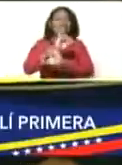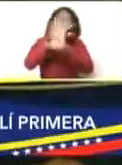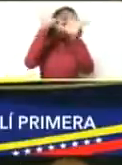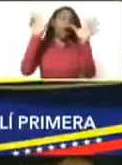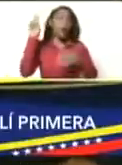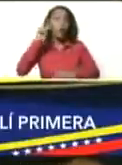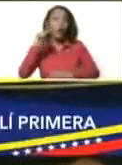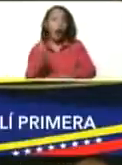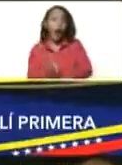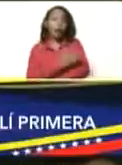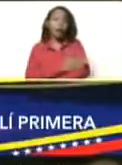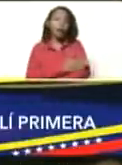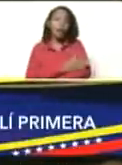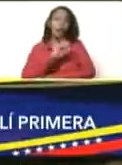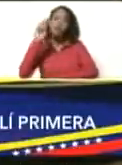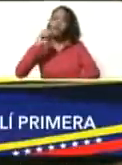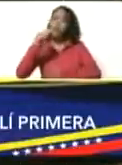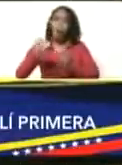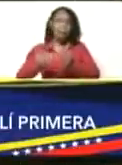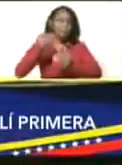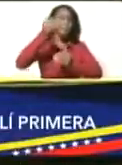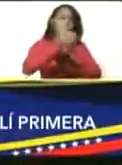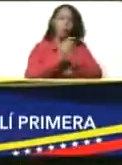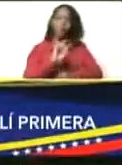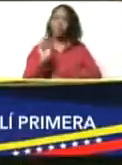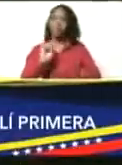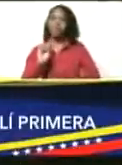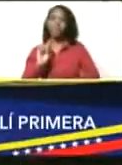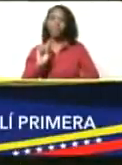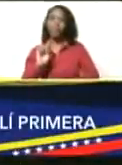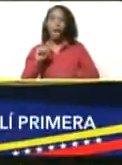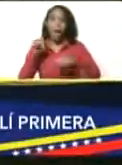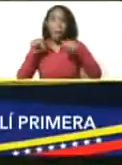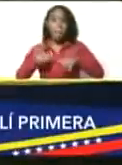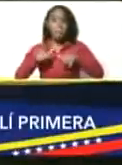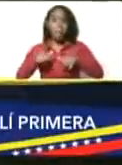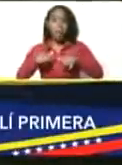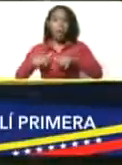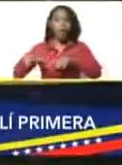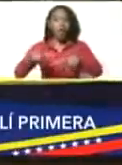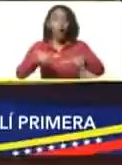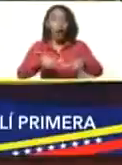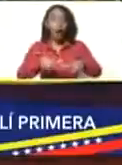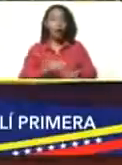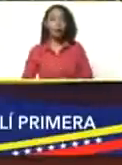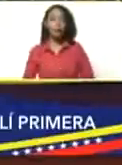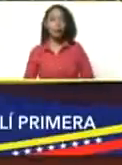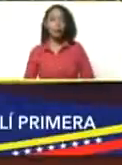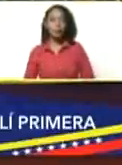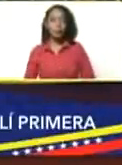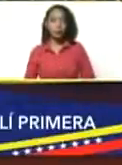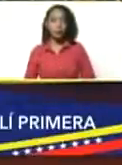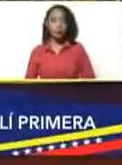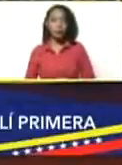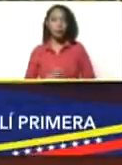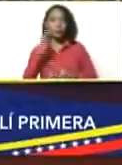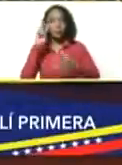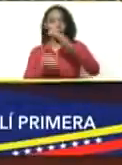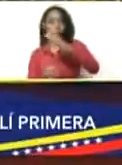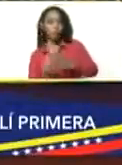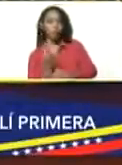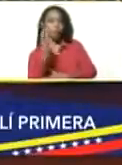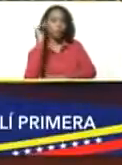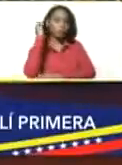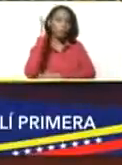antes y nunca después. En estos mismos espacios del Palacio Federal